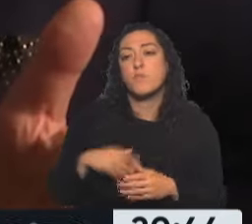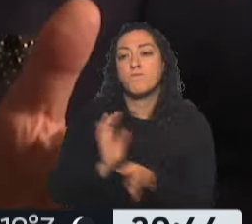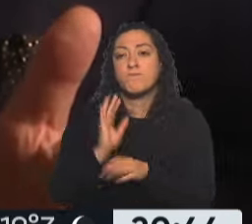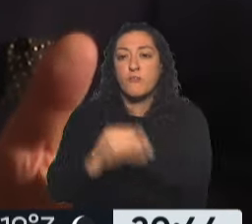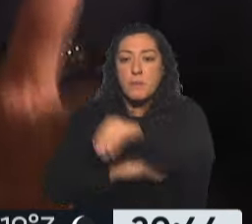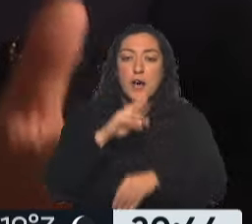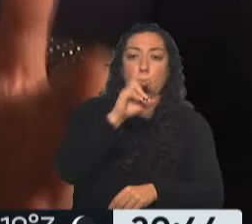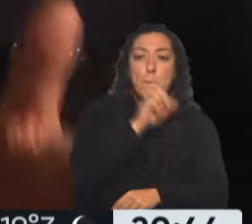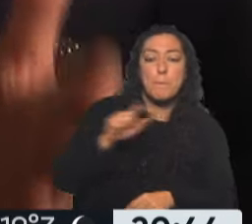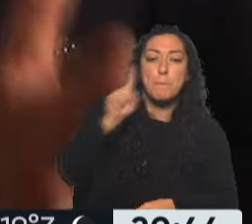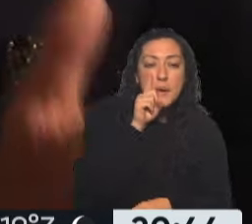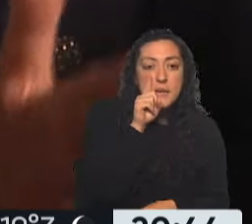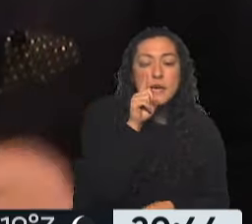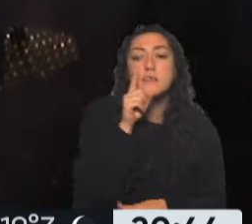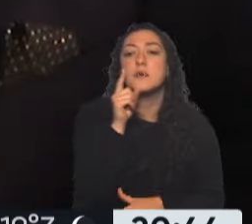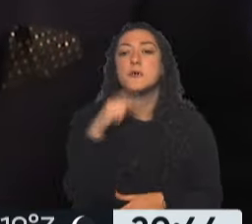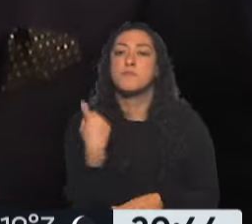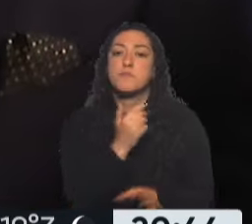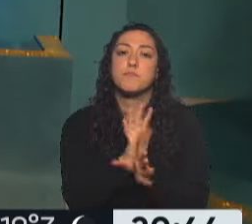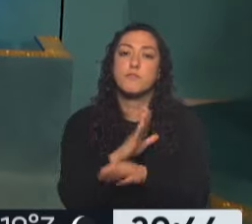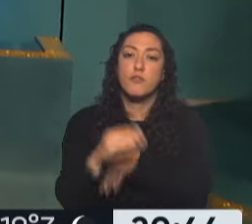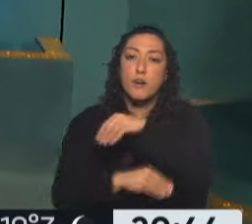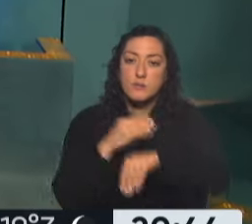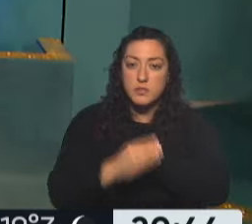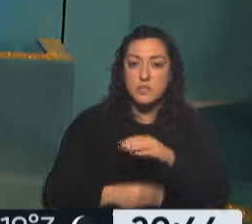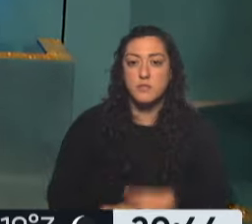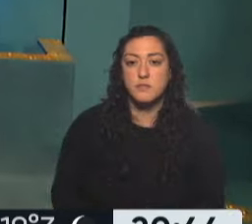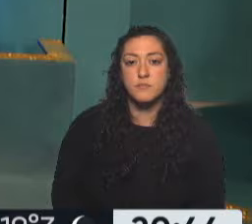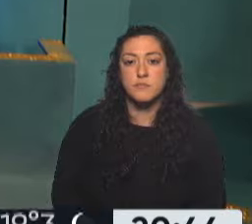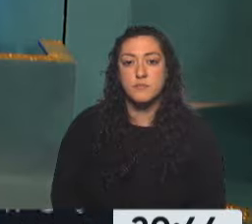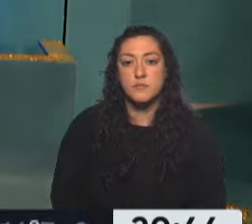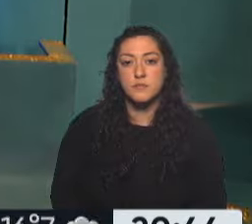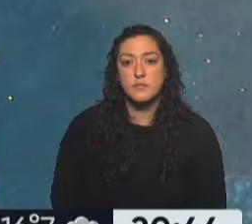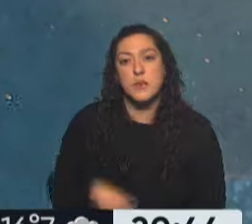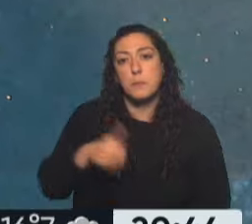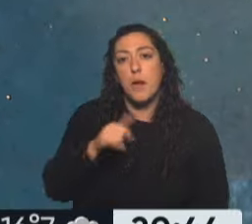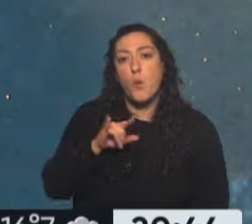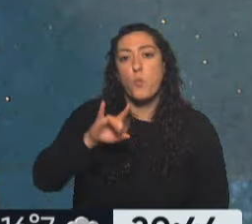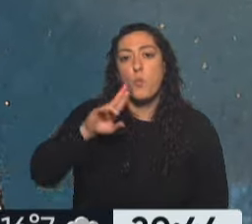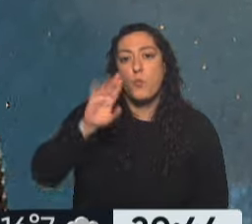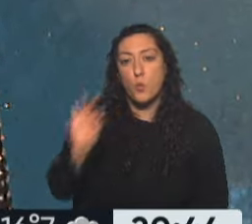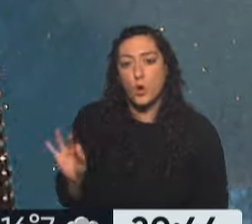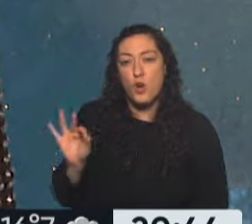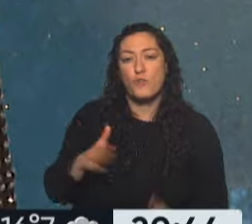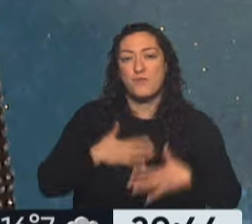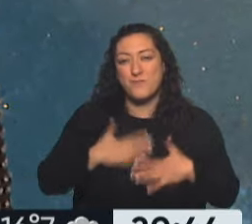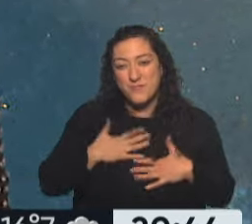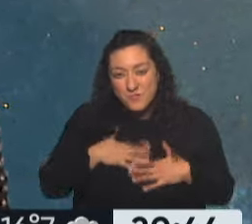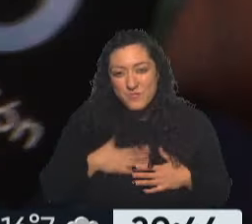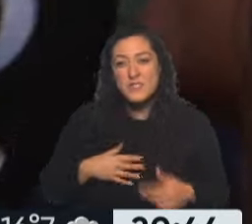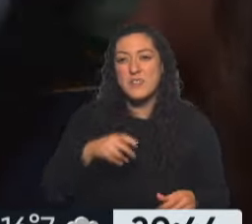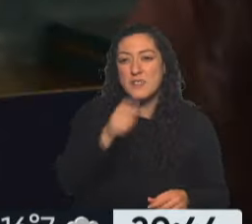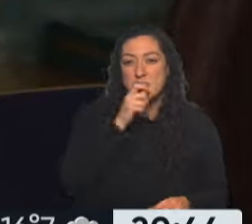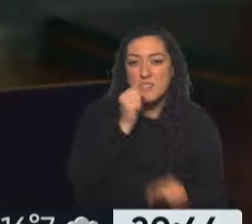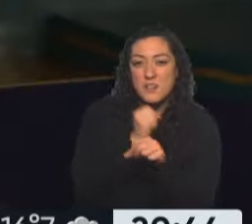Romay tenía esa palabra, somos una familia, un visionario, Romay. Qué alegría, Mauro, una terna reconociendo tu labor periodística.